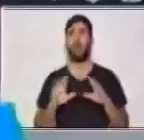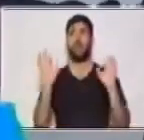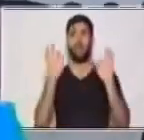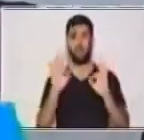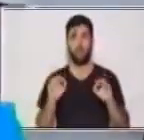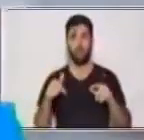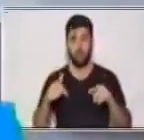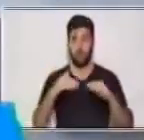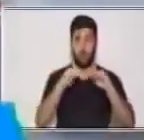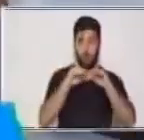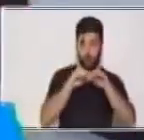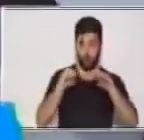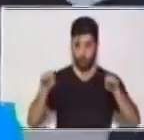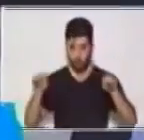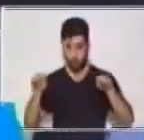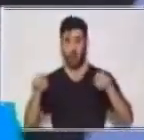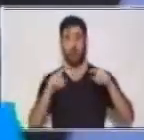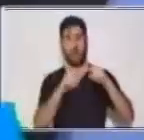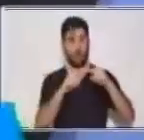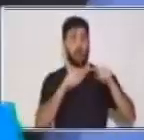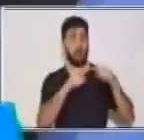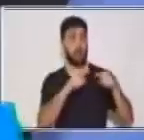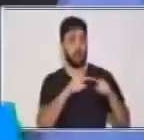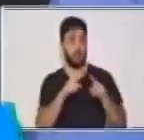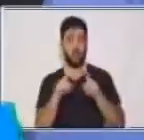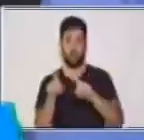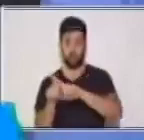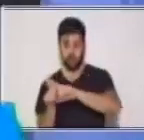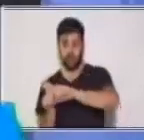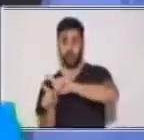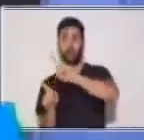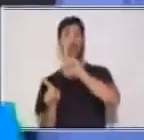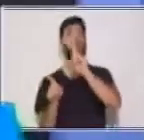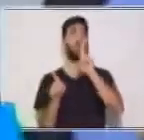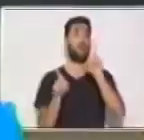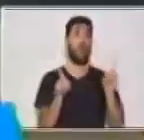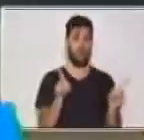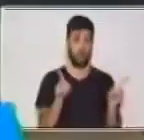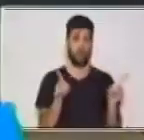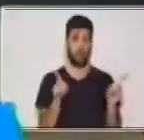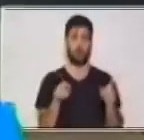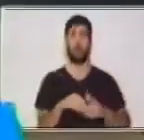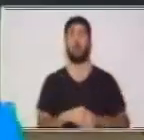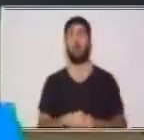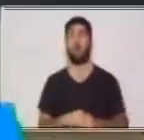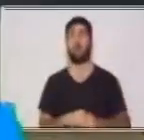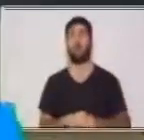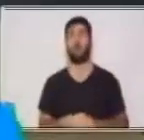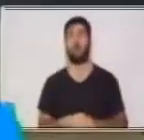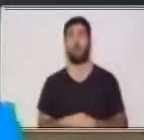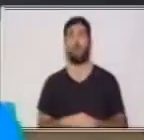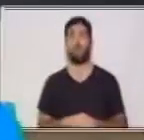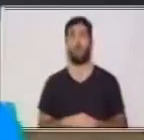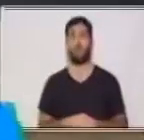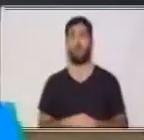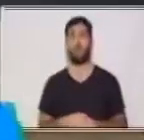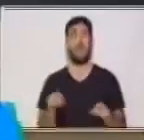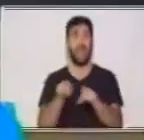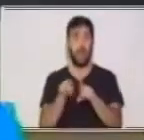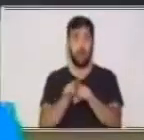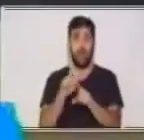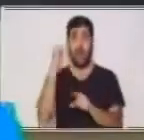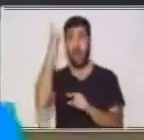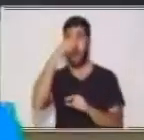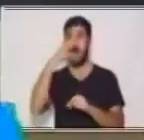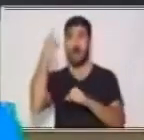la horizontal contrario a las manecillas del reloj. Entonces, este ángulo que vamos